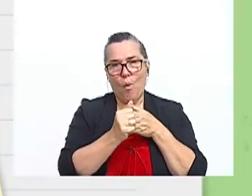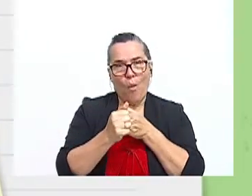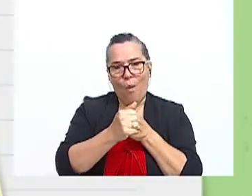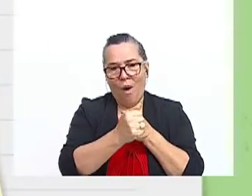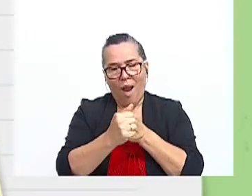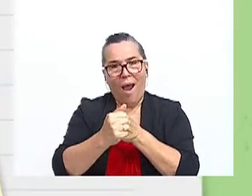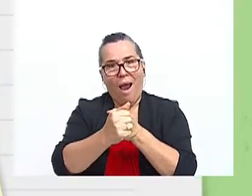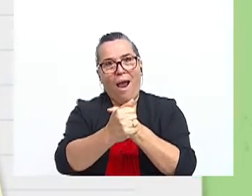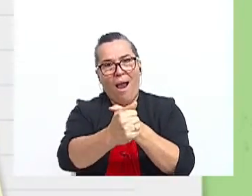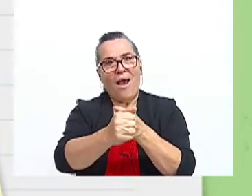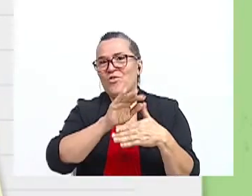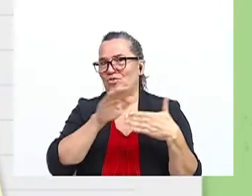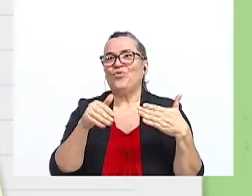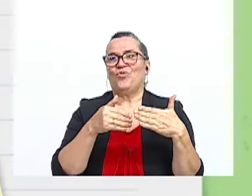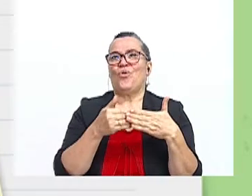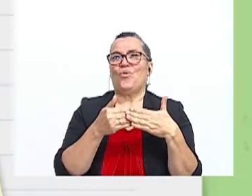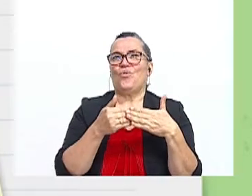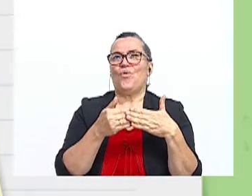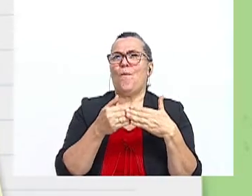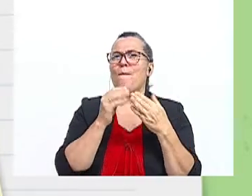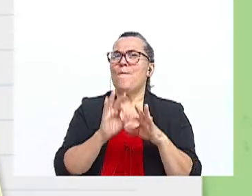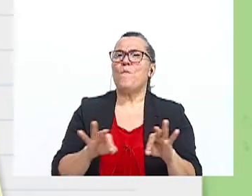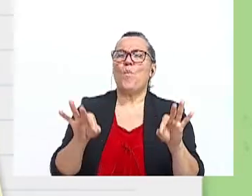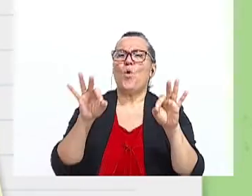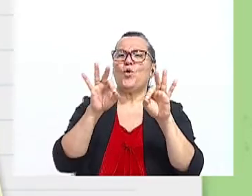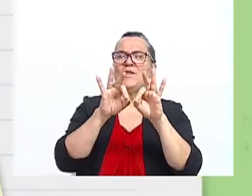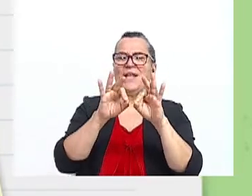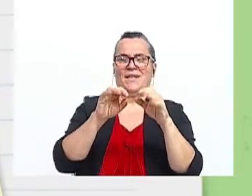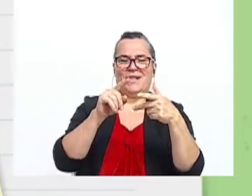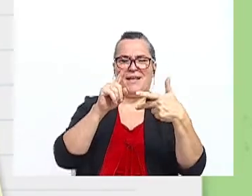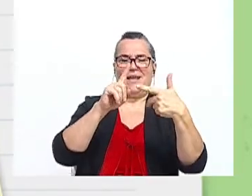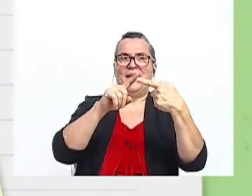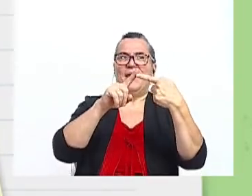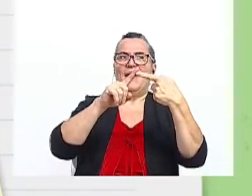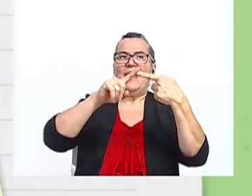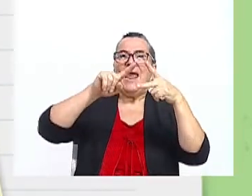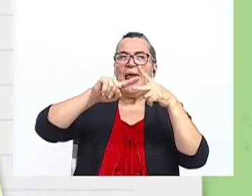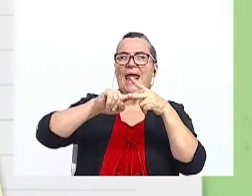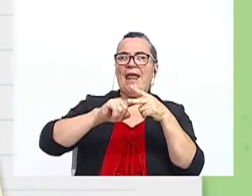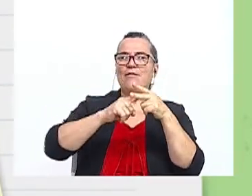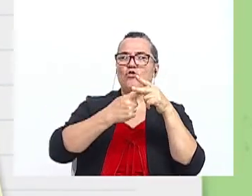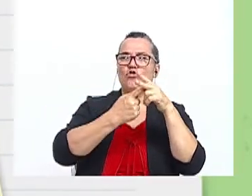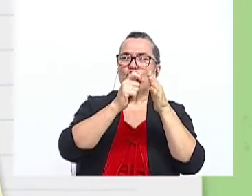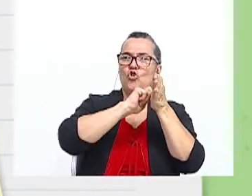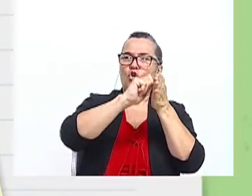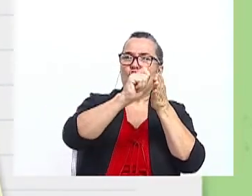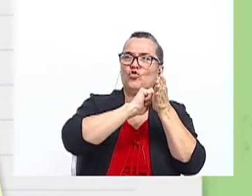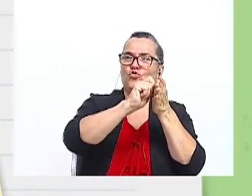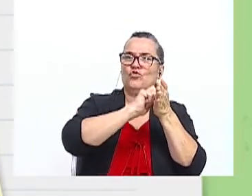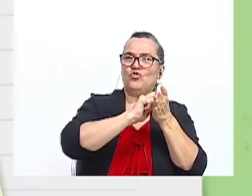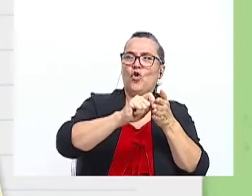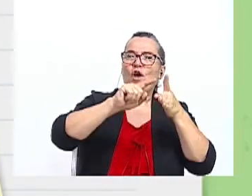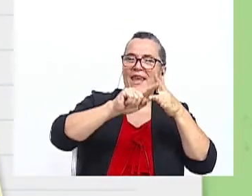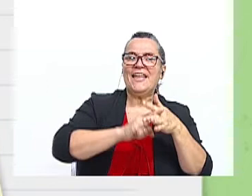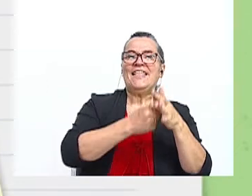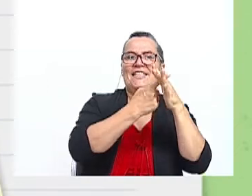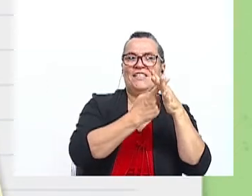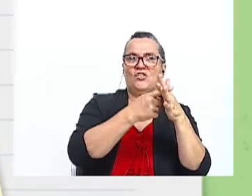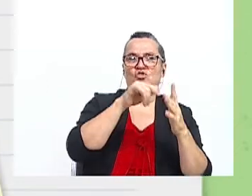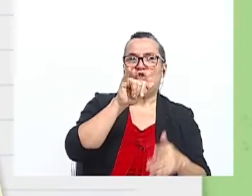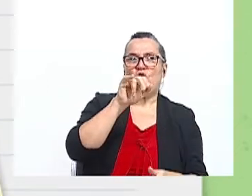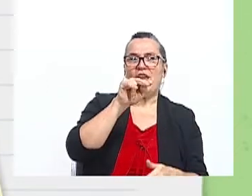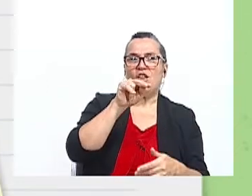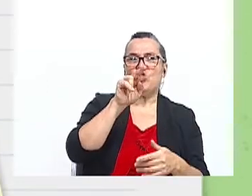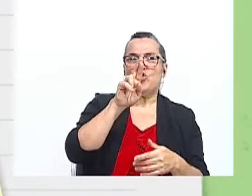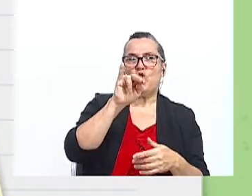Sí, lo primero, muy importante, la introducción. Todo escrito tiene un inicio, un